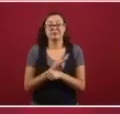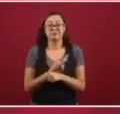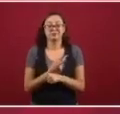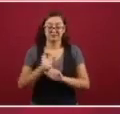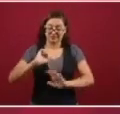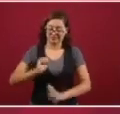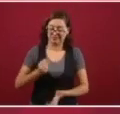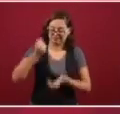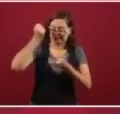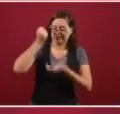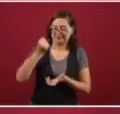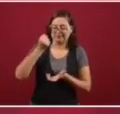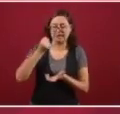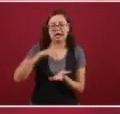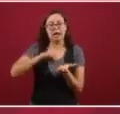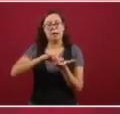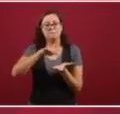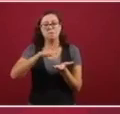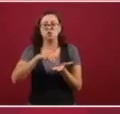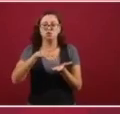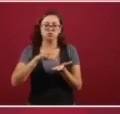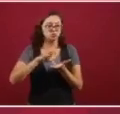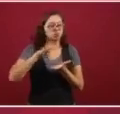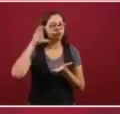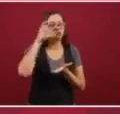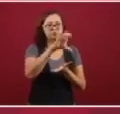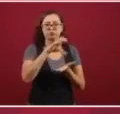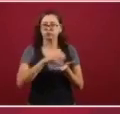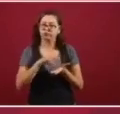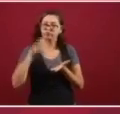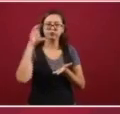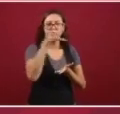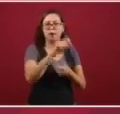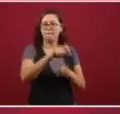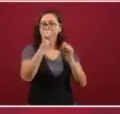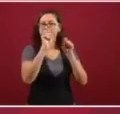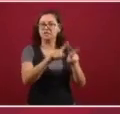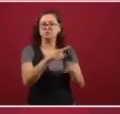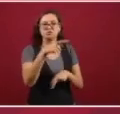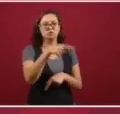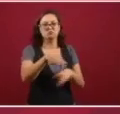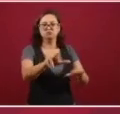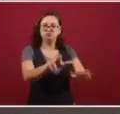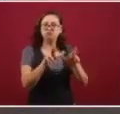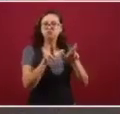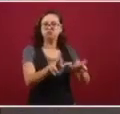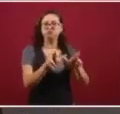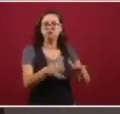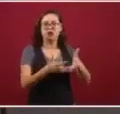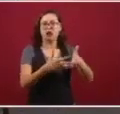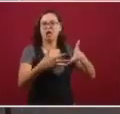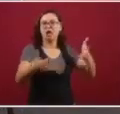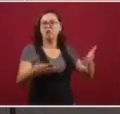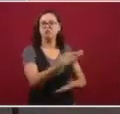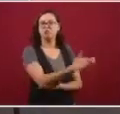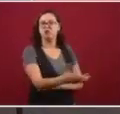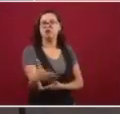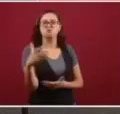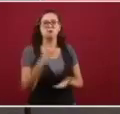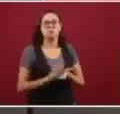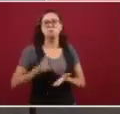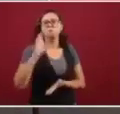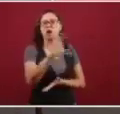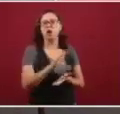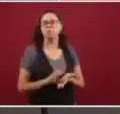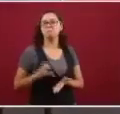apoyo, se canalizaba nada más a los de arriba. Entonces, eso está cambiando, pero sí